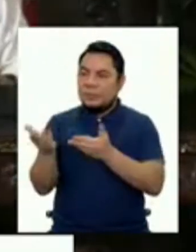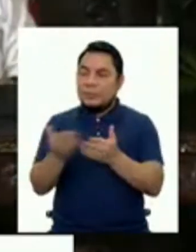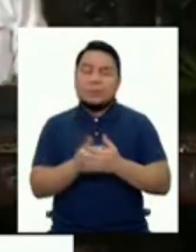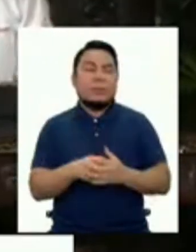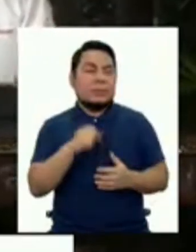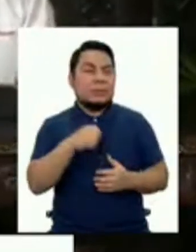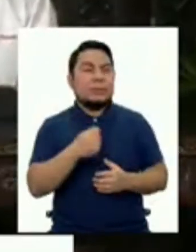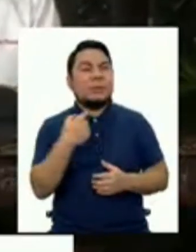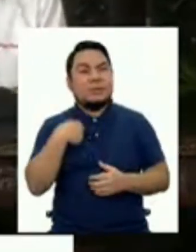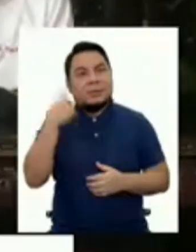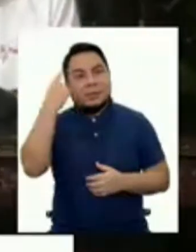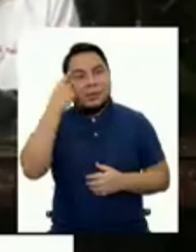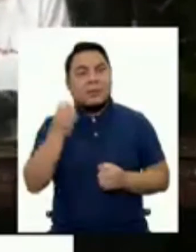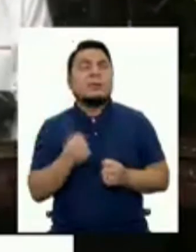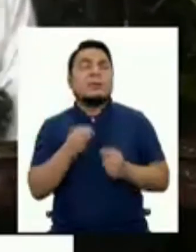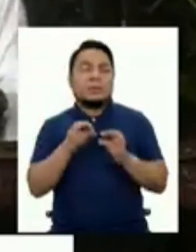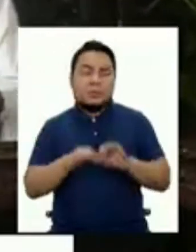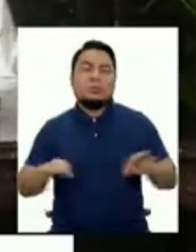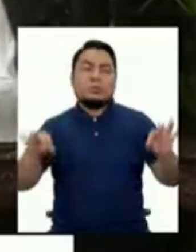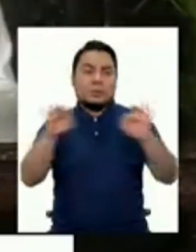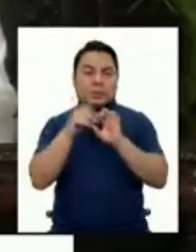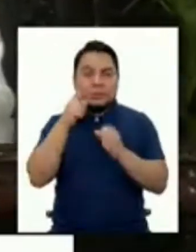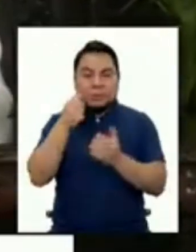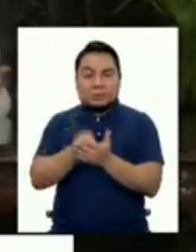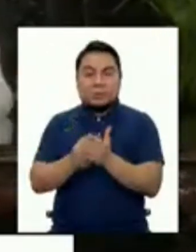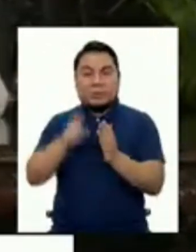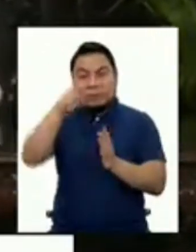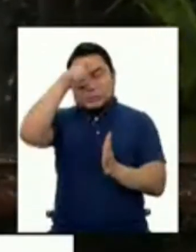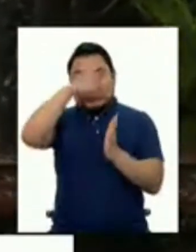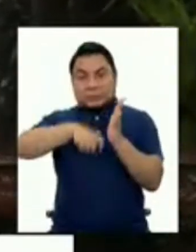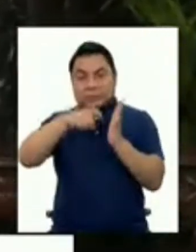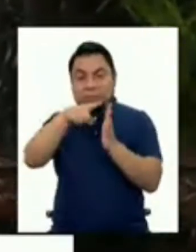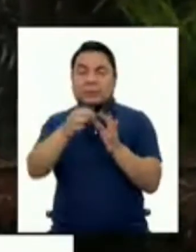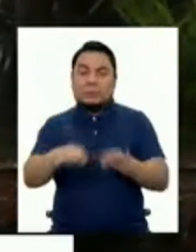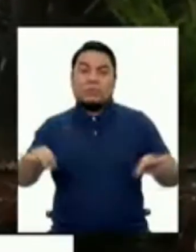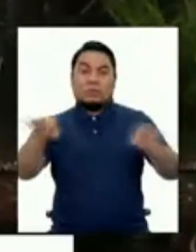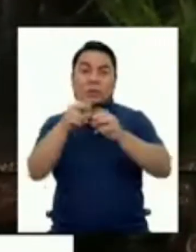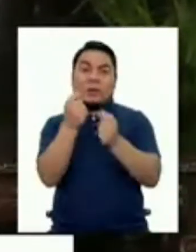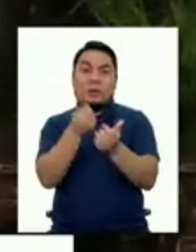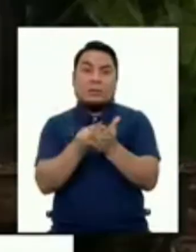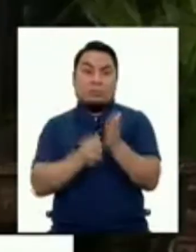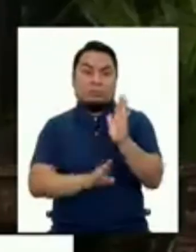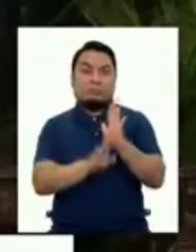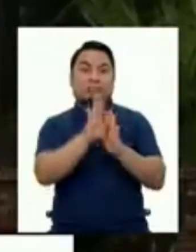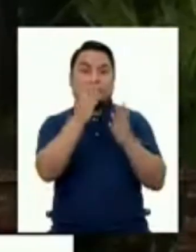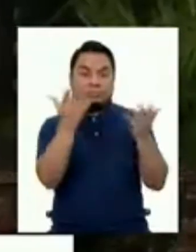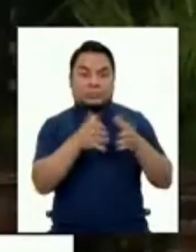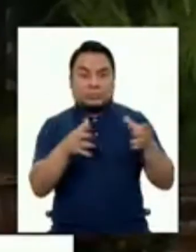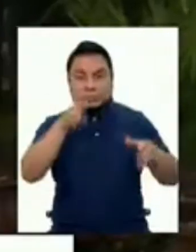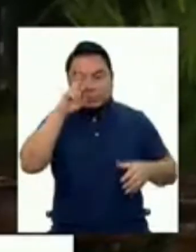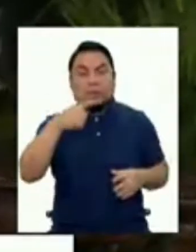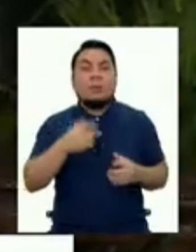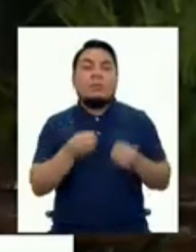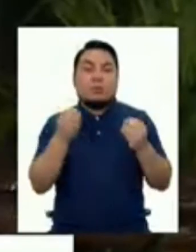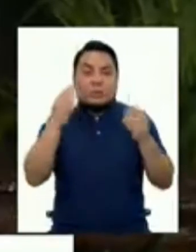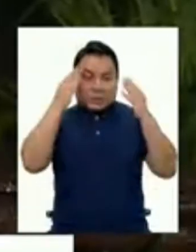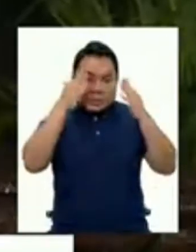del importante soporte económico financiero que nos da la actividad minera y por ello le brindamos una atención especial. Hace